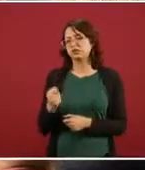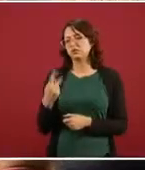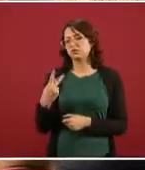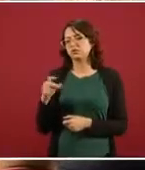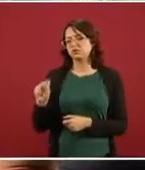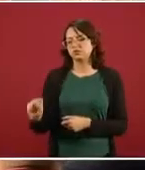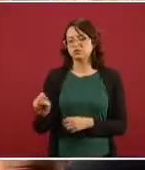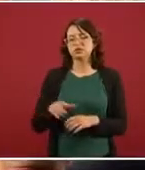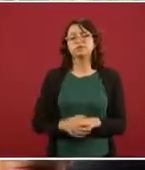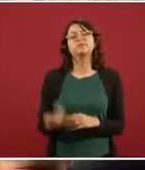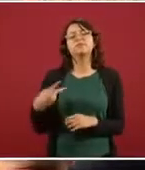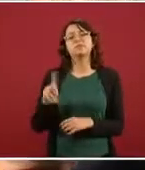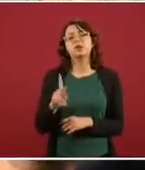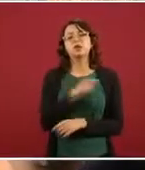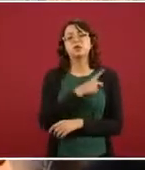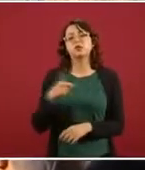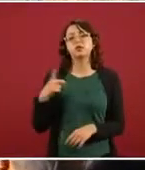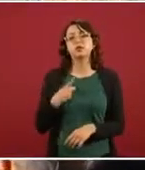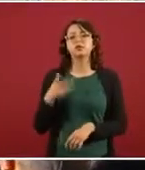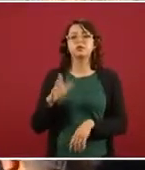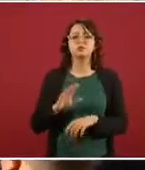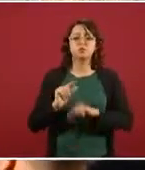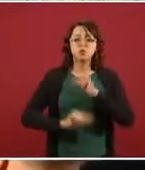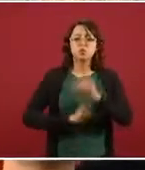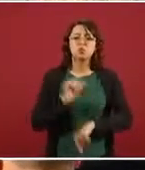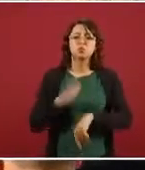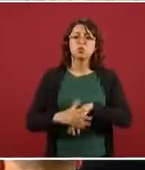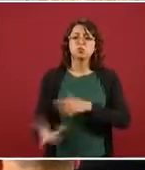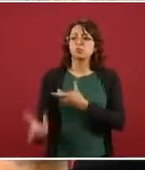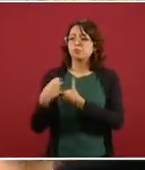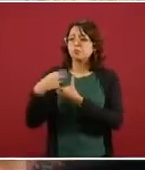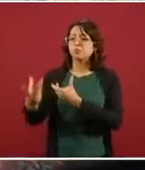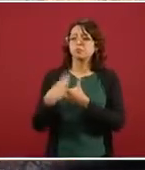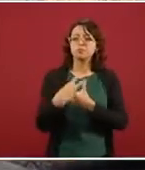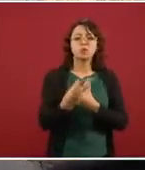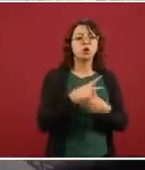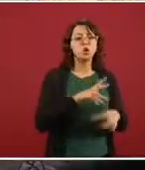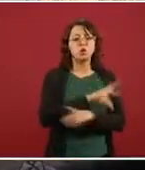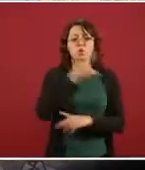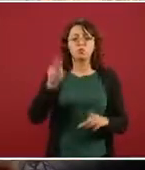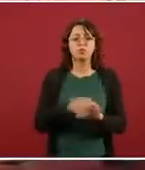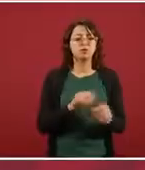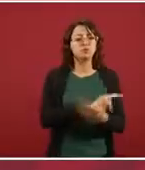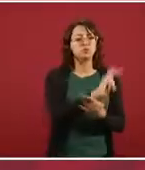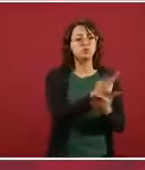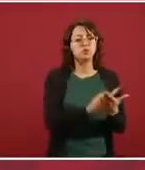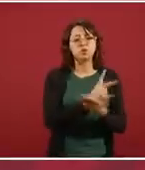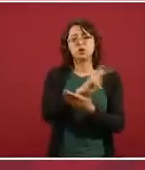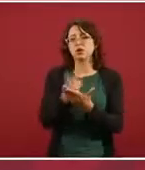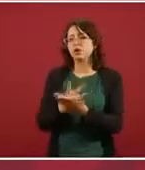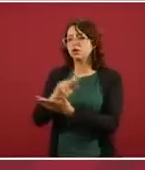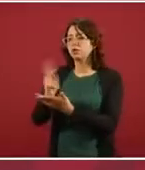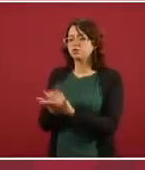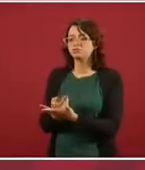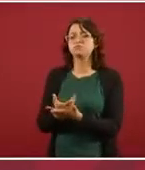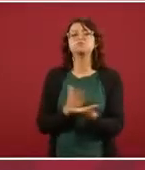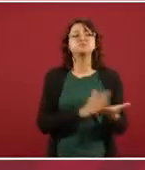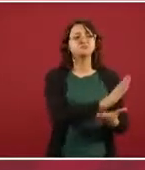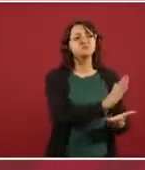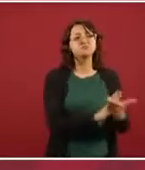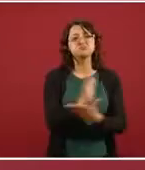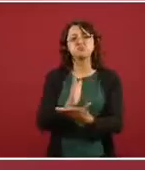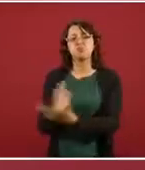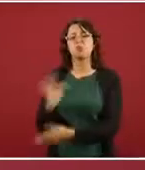Pero de lo que se trata es que podamos irlos incorporando en todos los programas de bienestar también para los que les